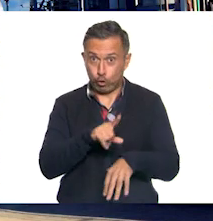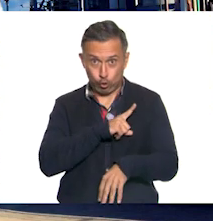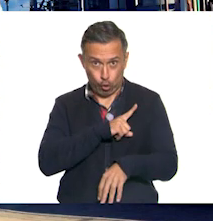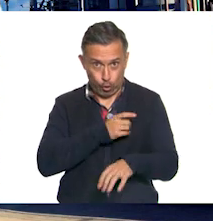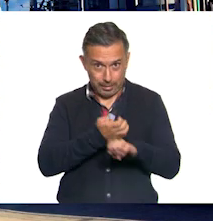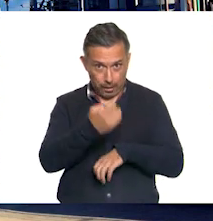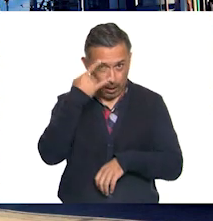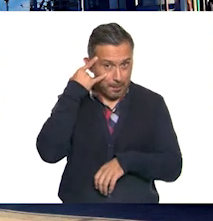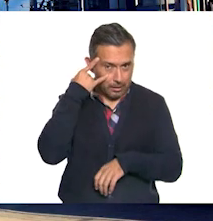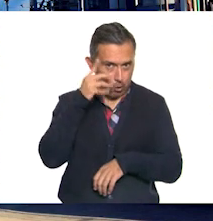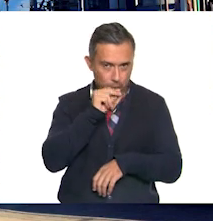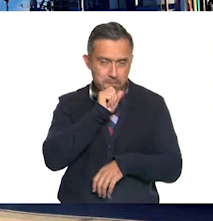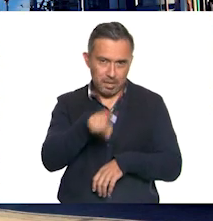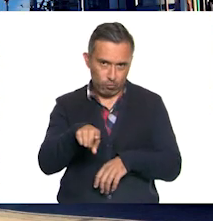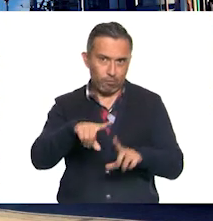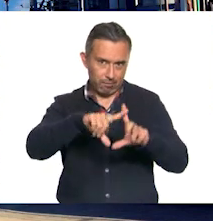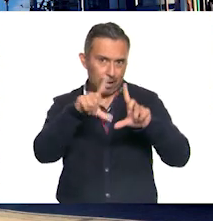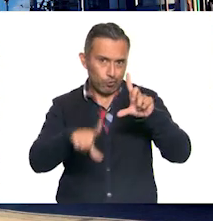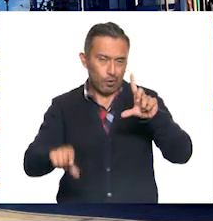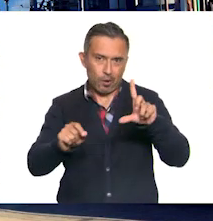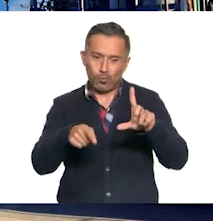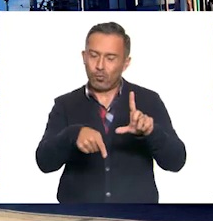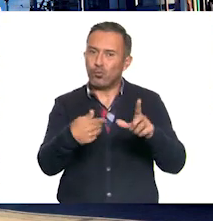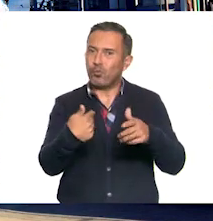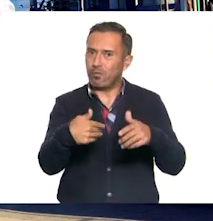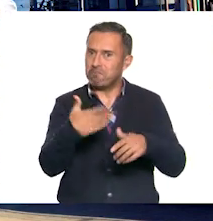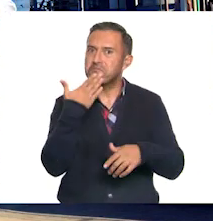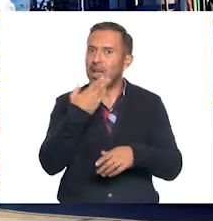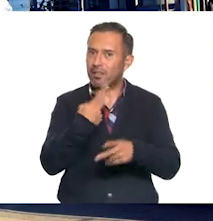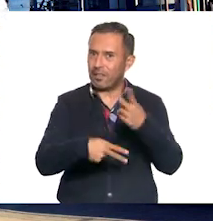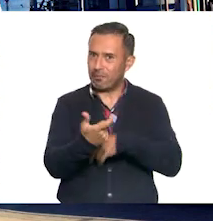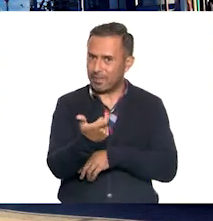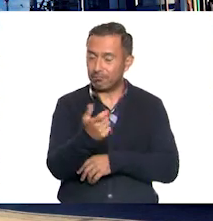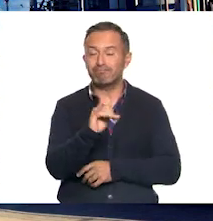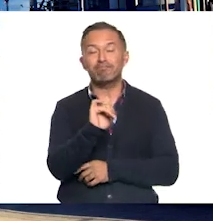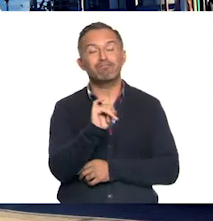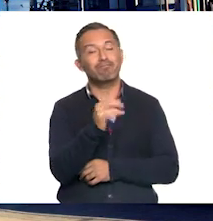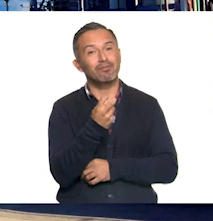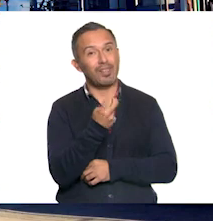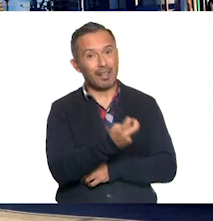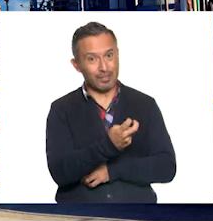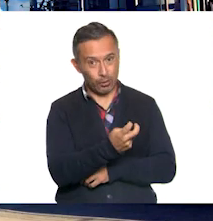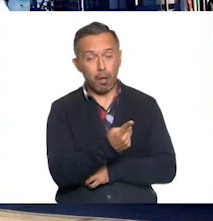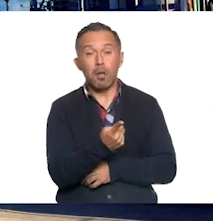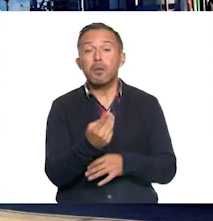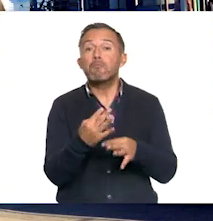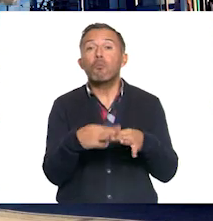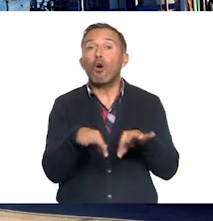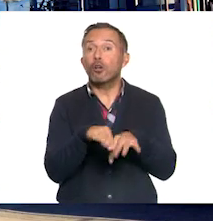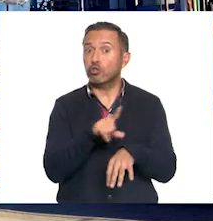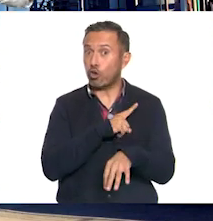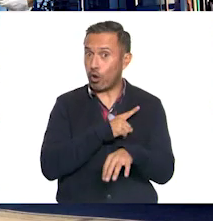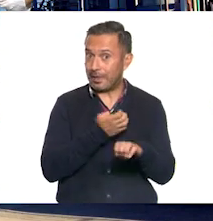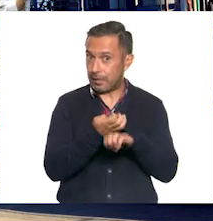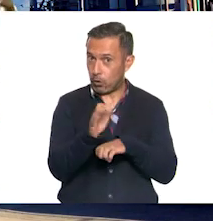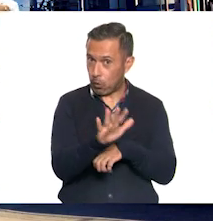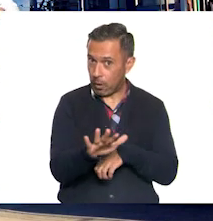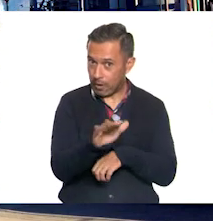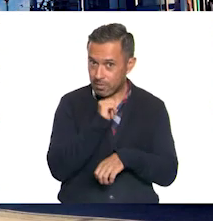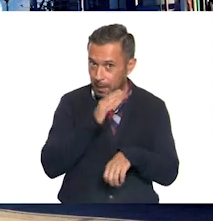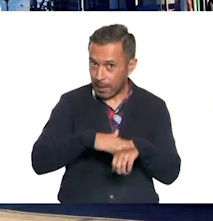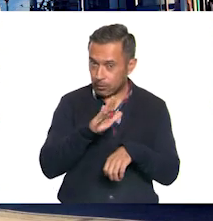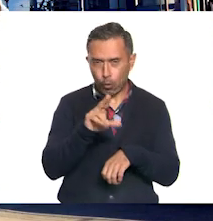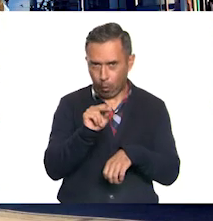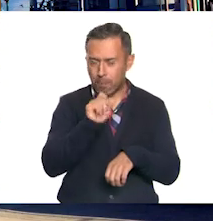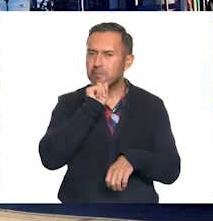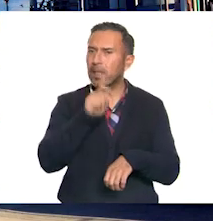de importancia a nivel nacional. Efectivamente, su importancia no solo es estatal, es nacional.